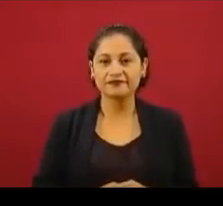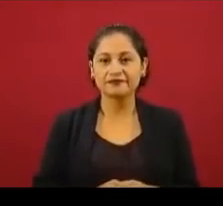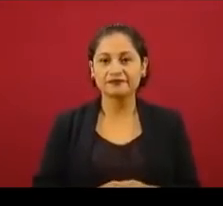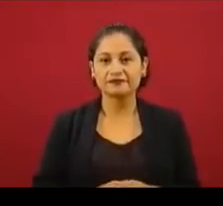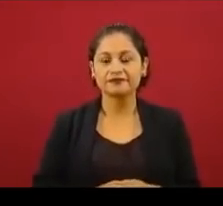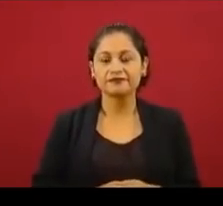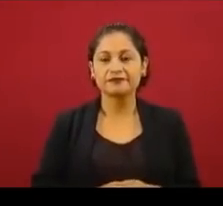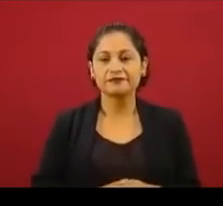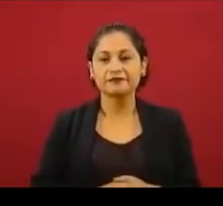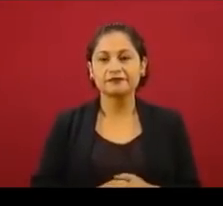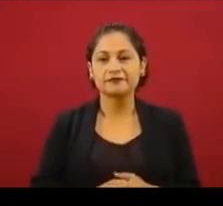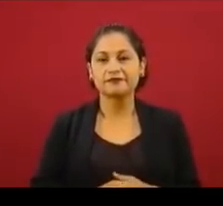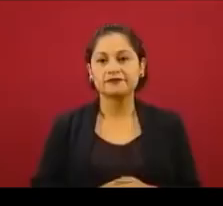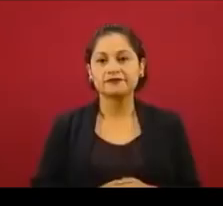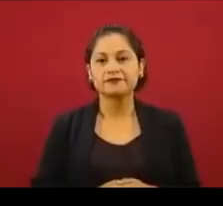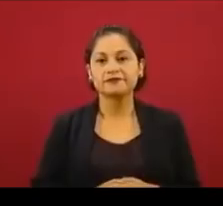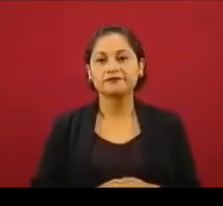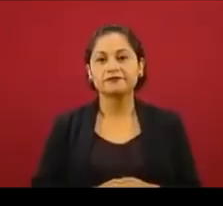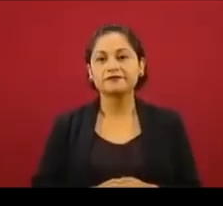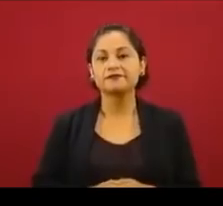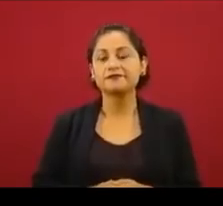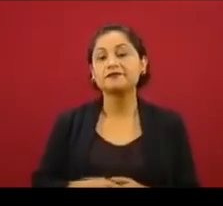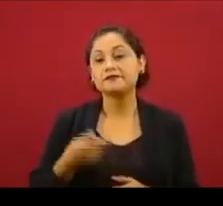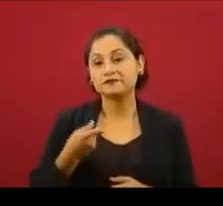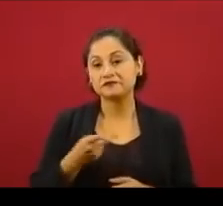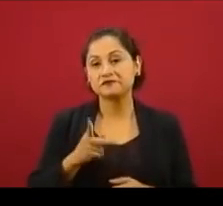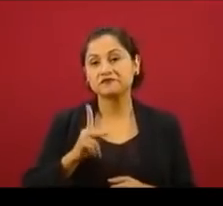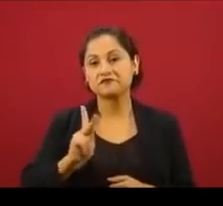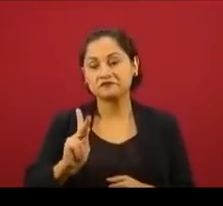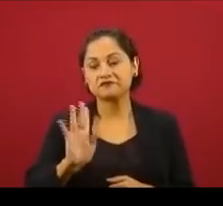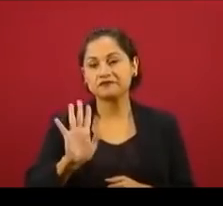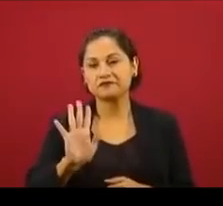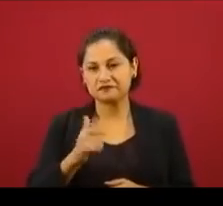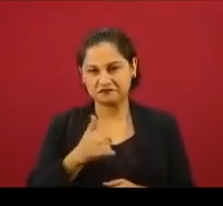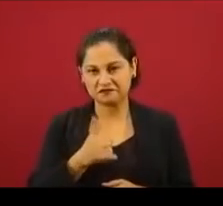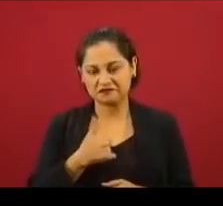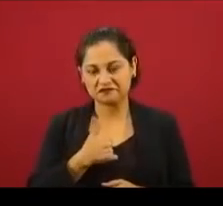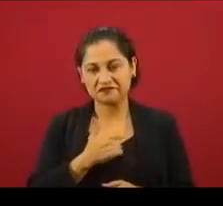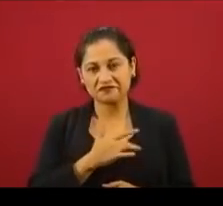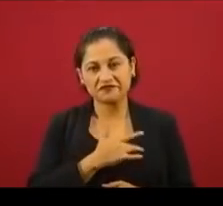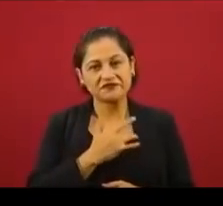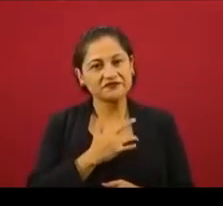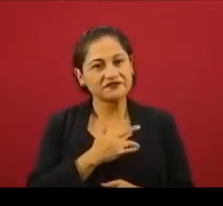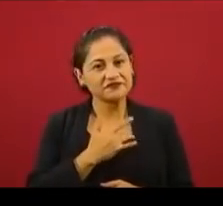estoy seguro que van a tomar otras